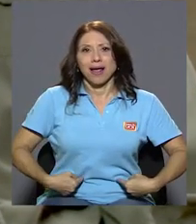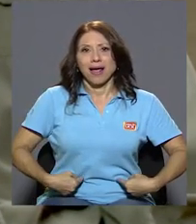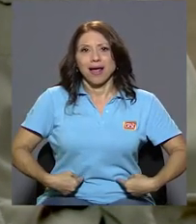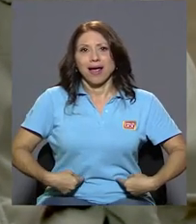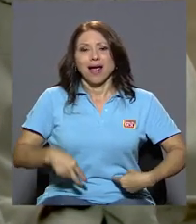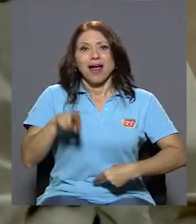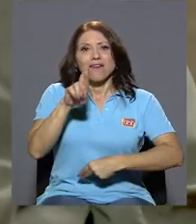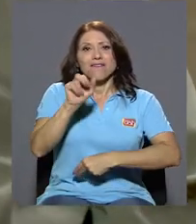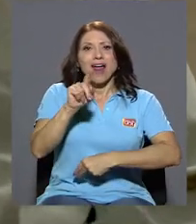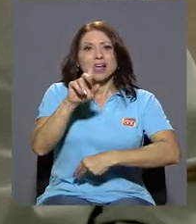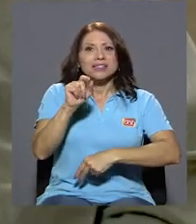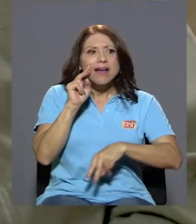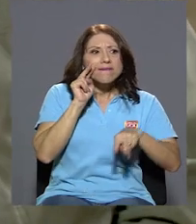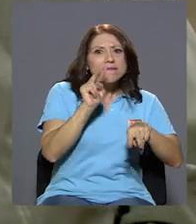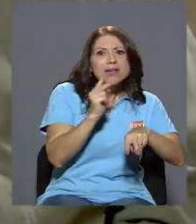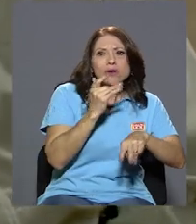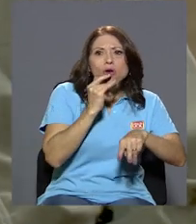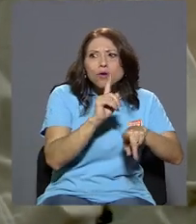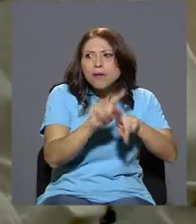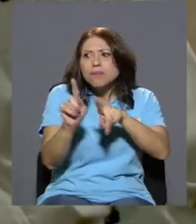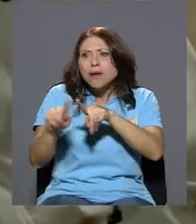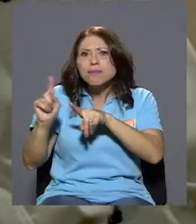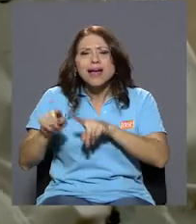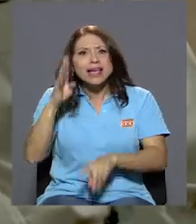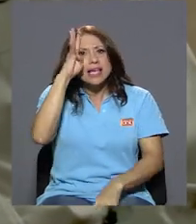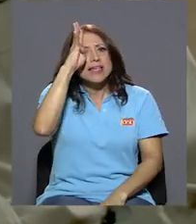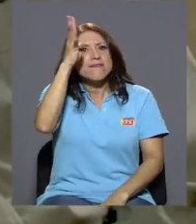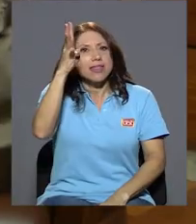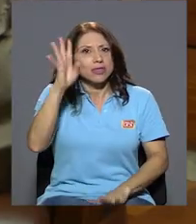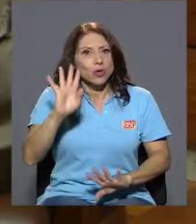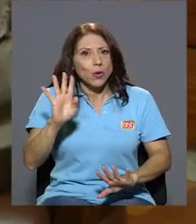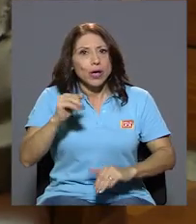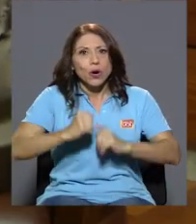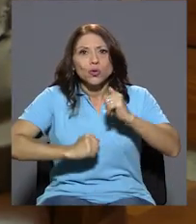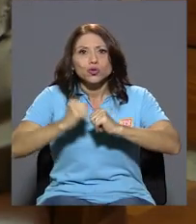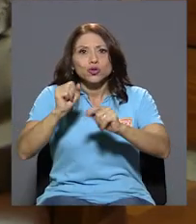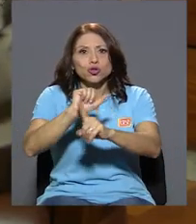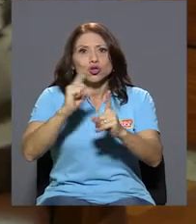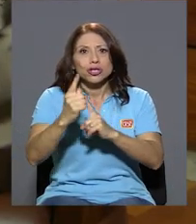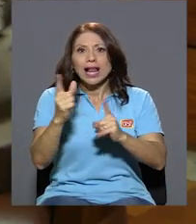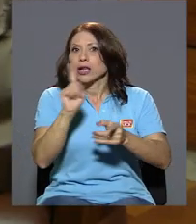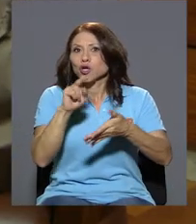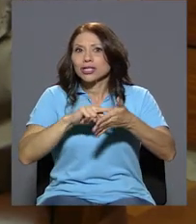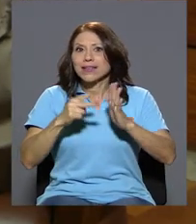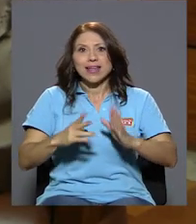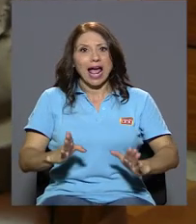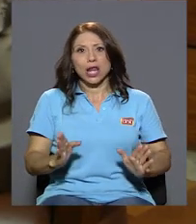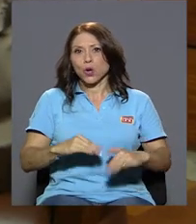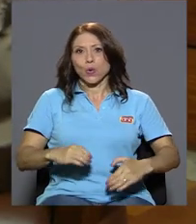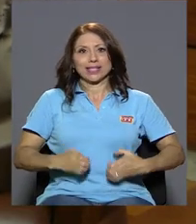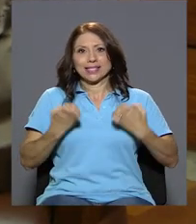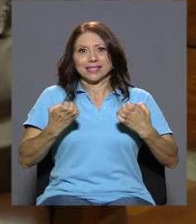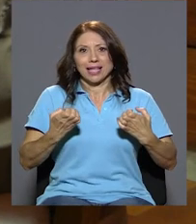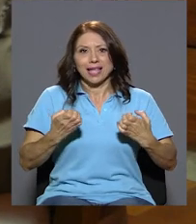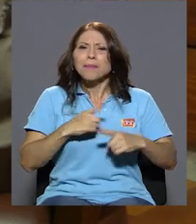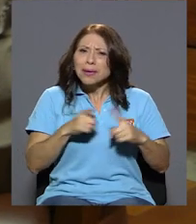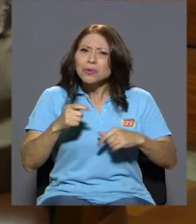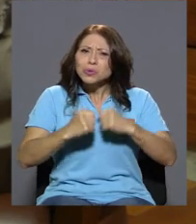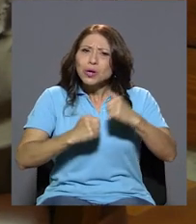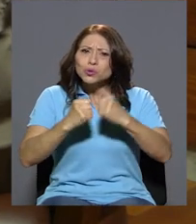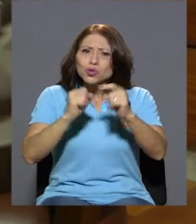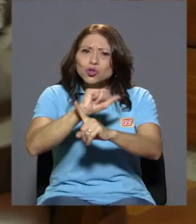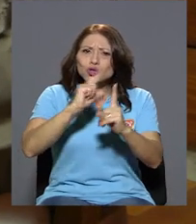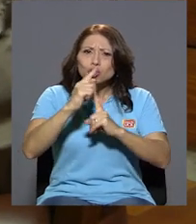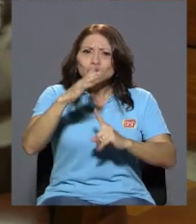las grasas son un invento es una construcción social no es que no existan pero es una construcción social